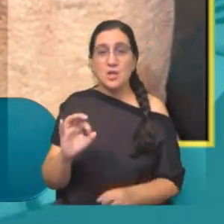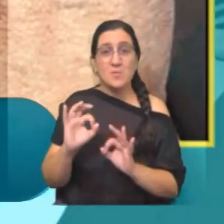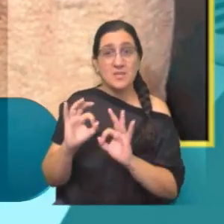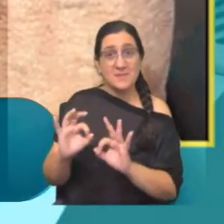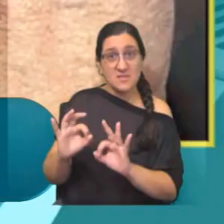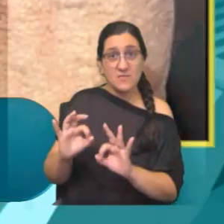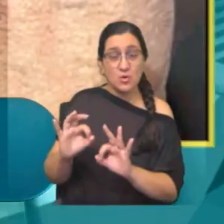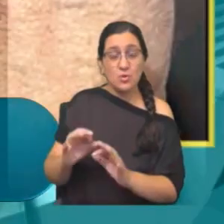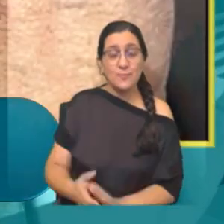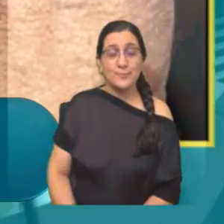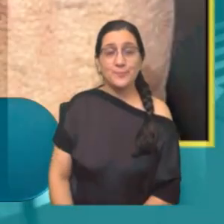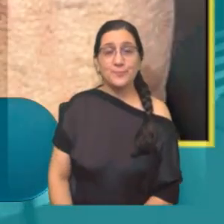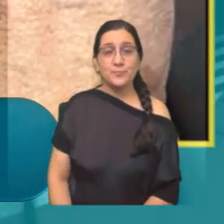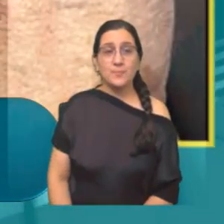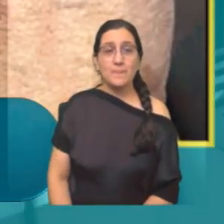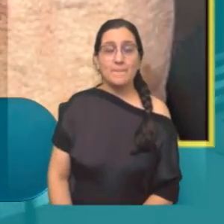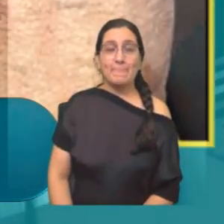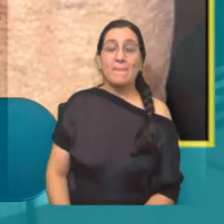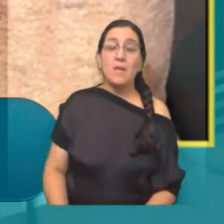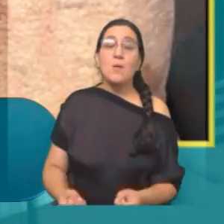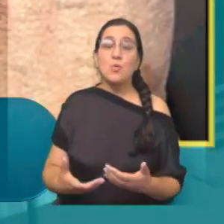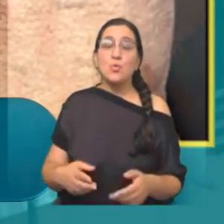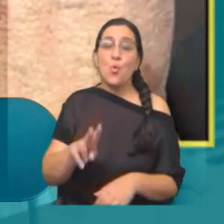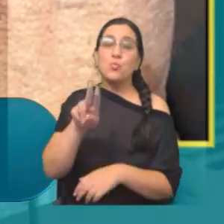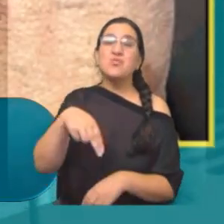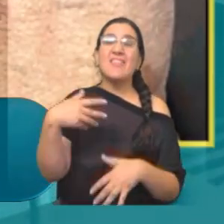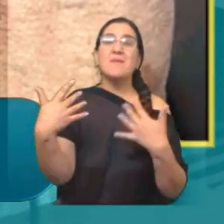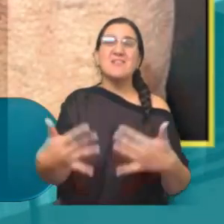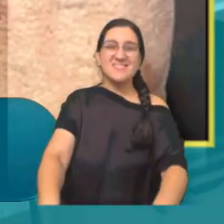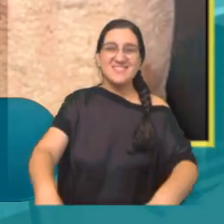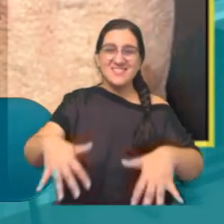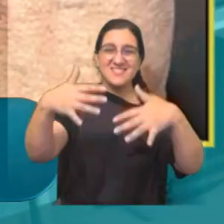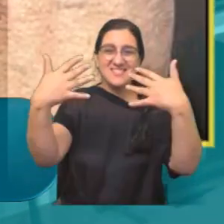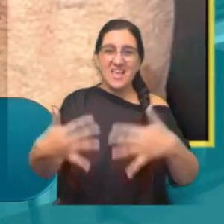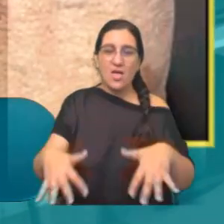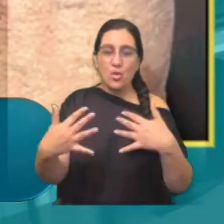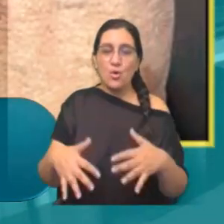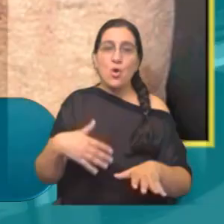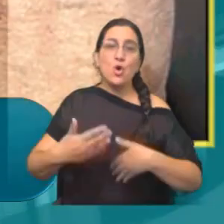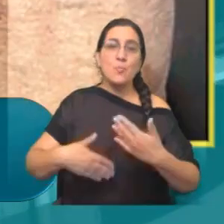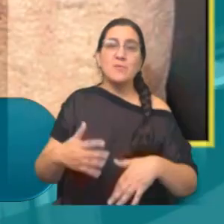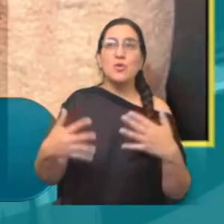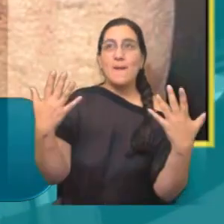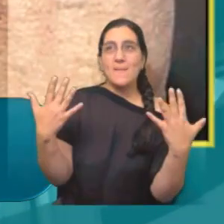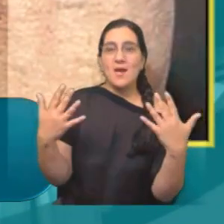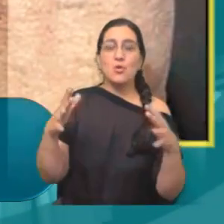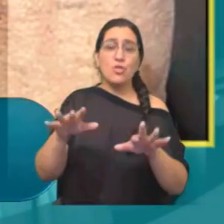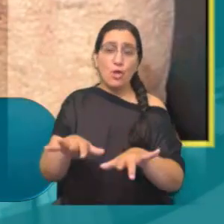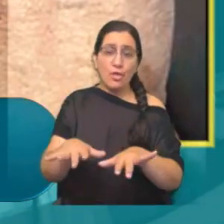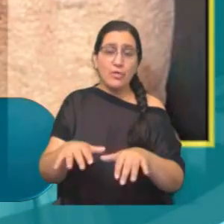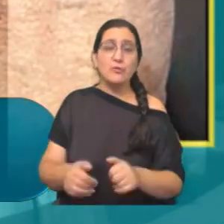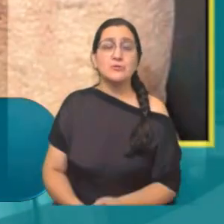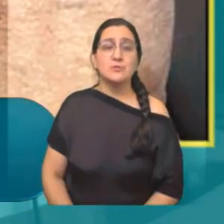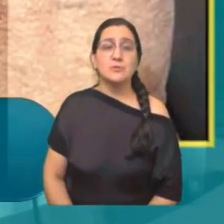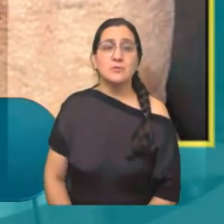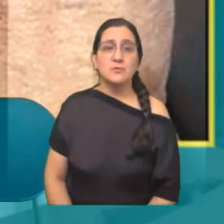zona específica, por sobreuso. Entonces hay que mantener los diferentes movimientos de la mano, los movimientos de los dedos. Recuperar. Ni que hablar que sí, hay